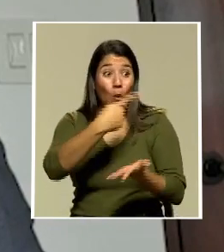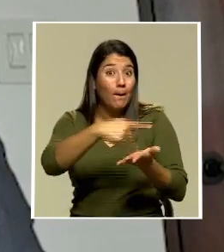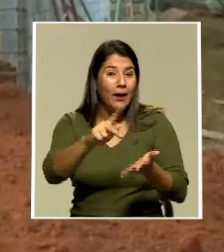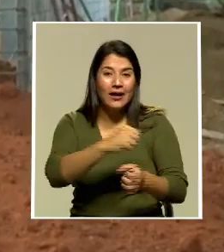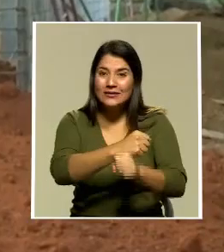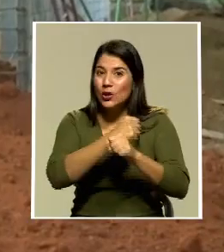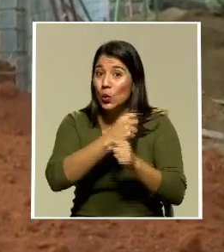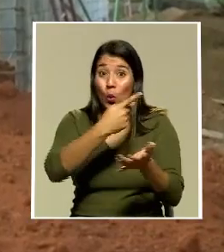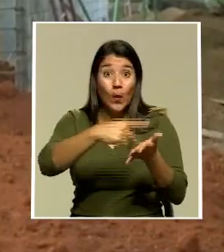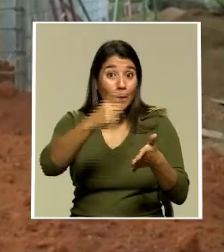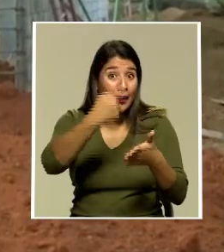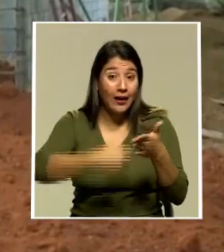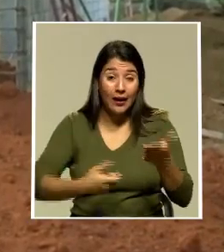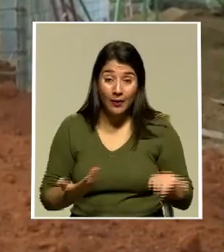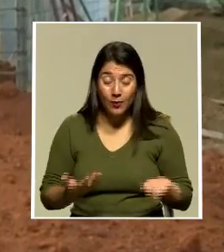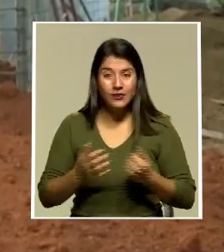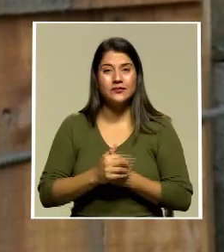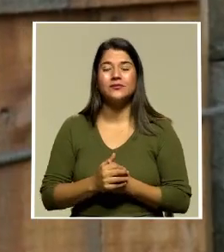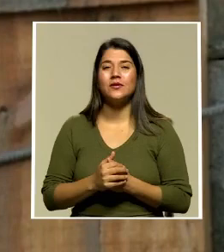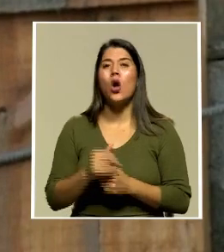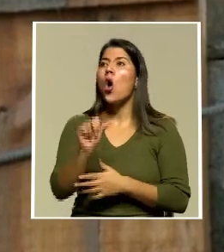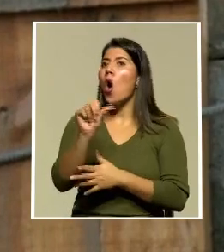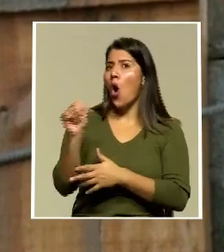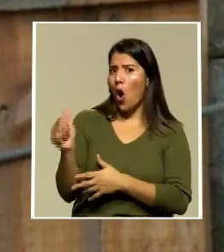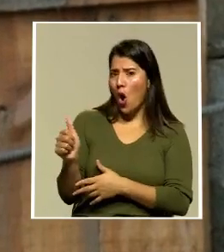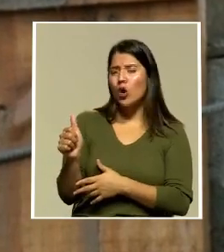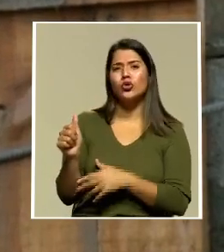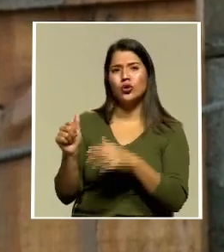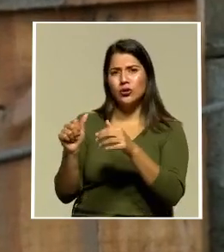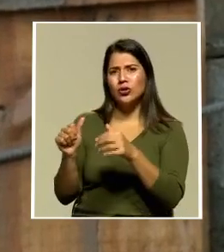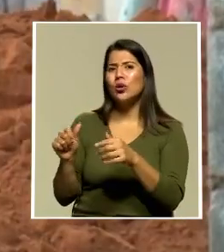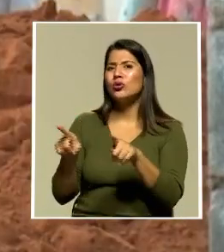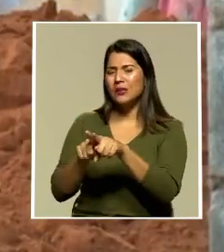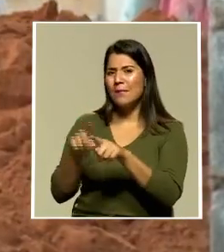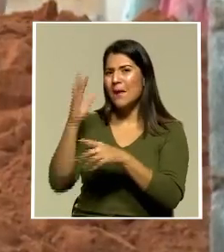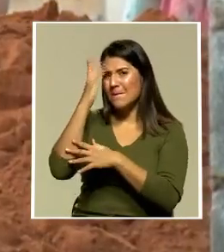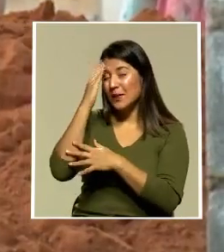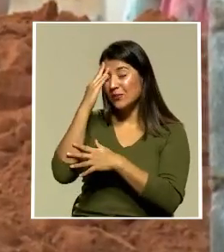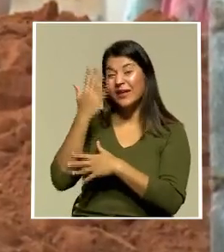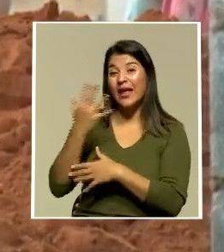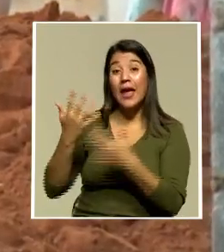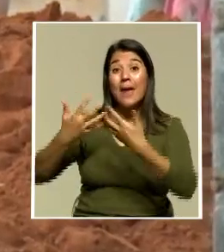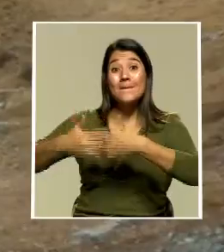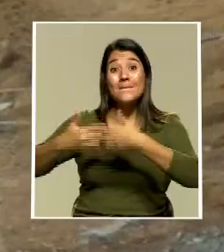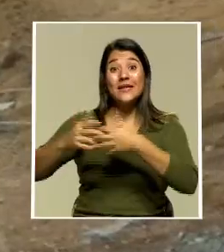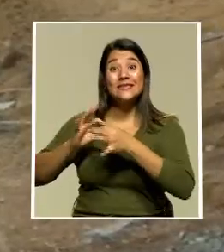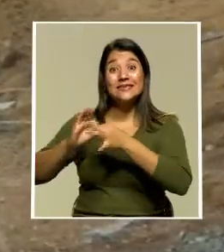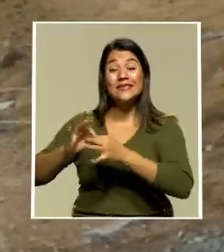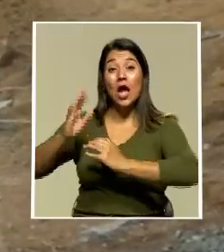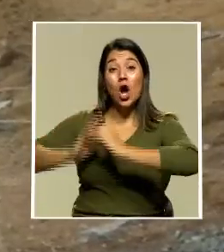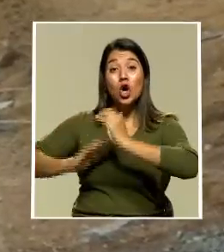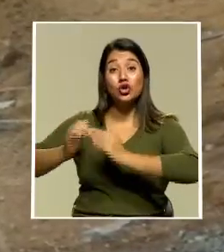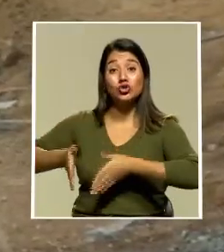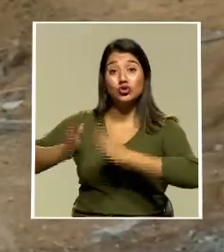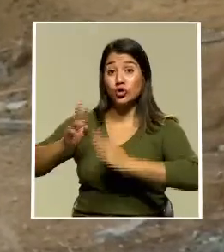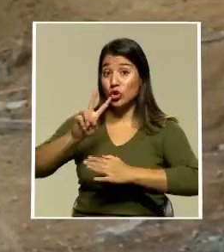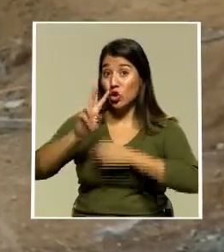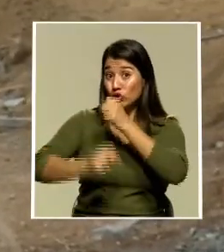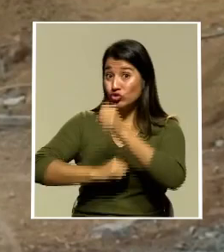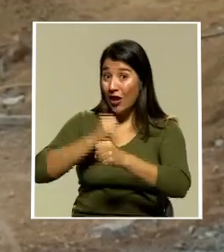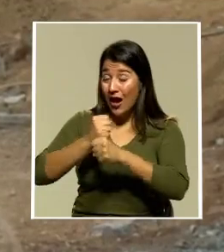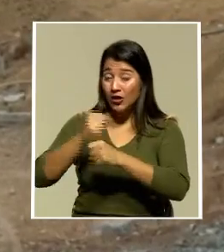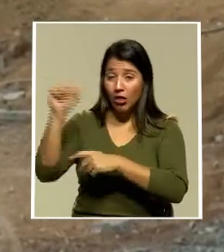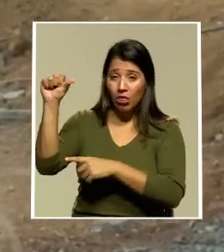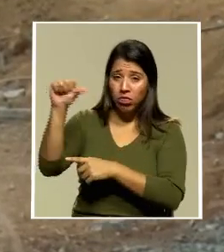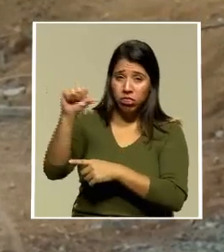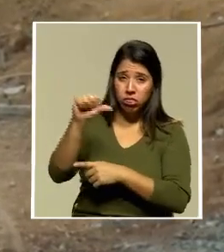fiscal. Otro de los sectores que mantiene intranquilidad es la Cámara de Construcción, que por más de 2 años consecutivos ha mantenido una caída en el